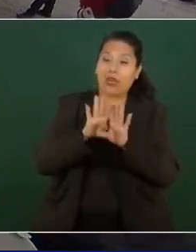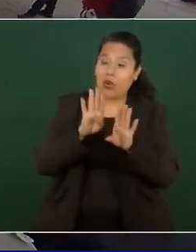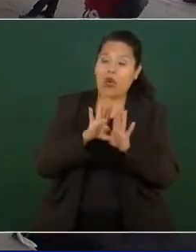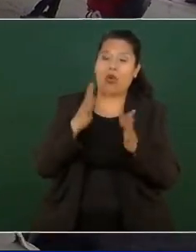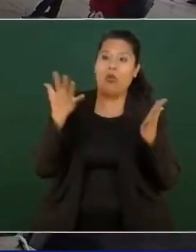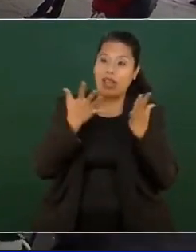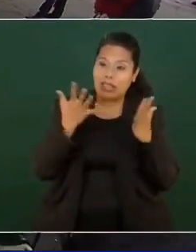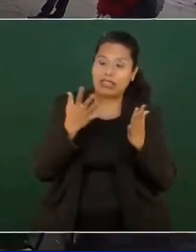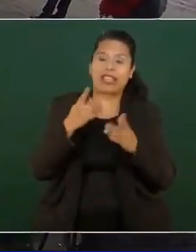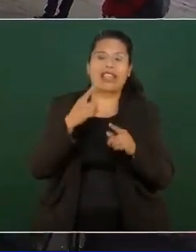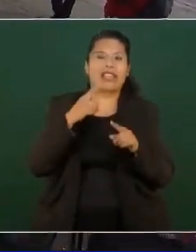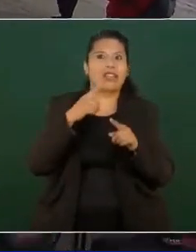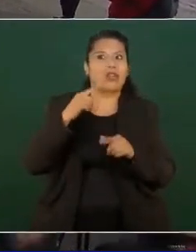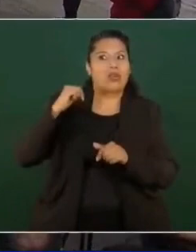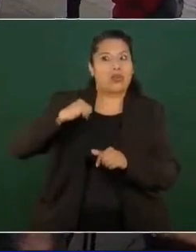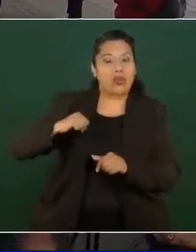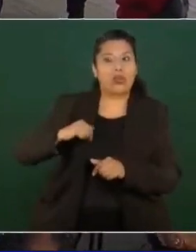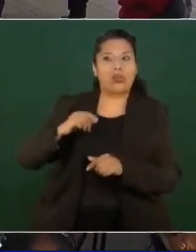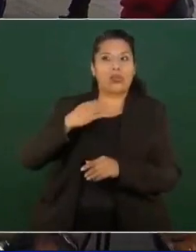Ya no es como antes.